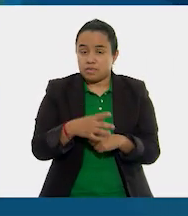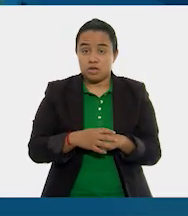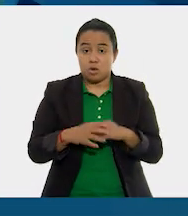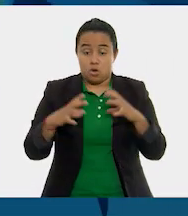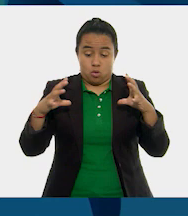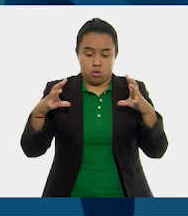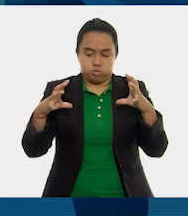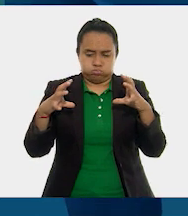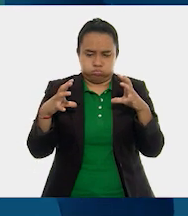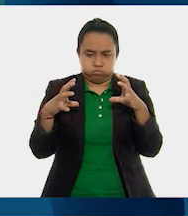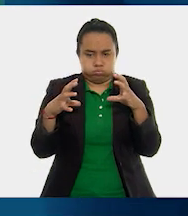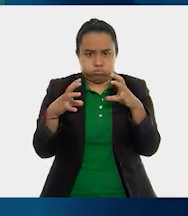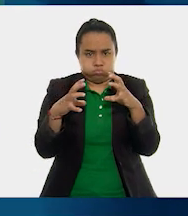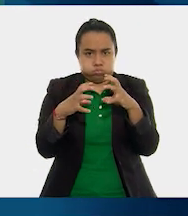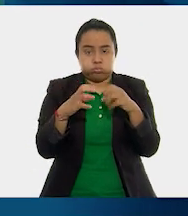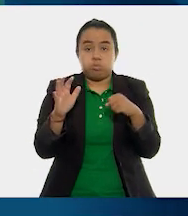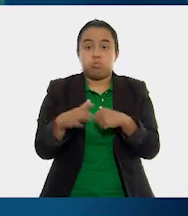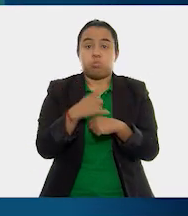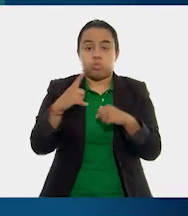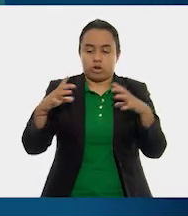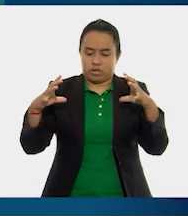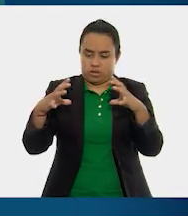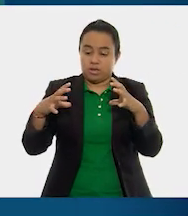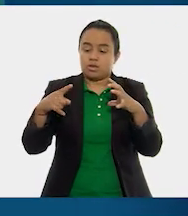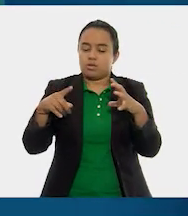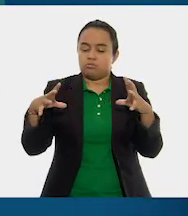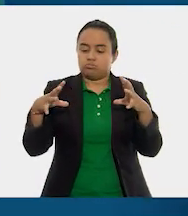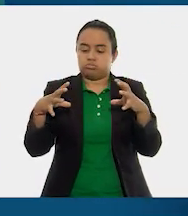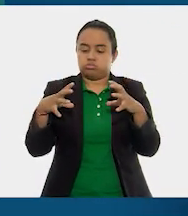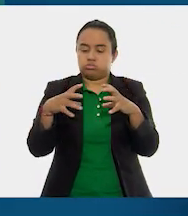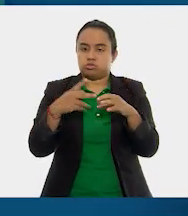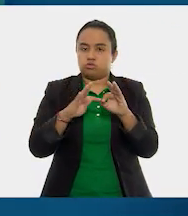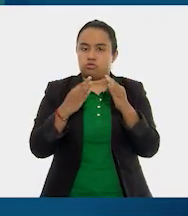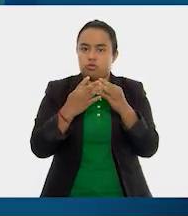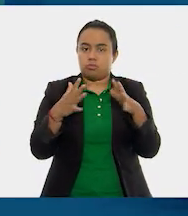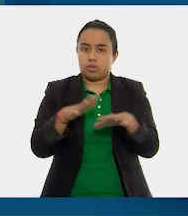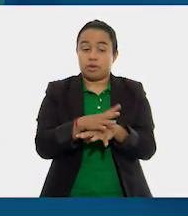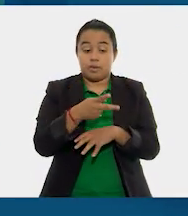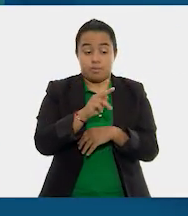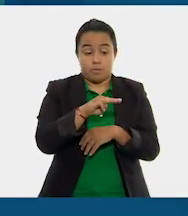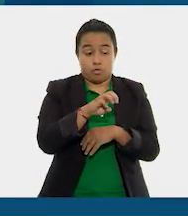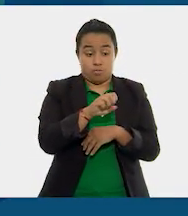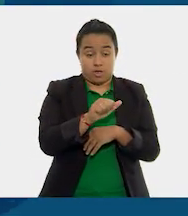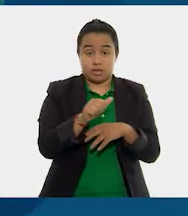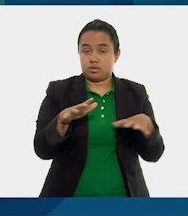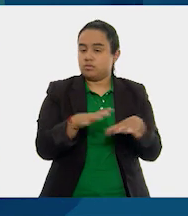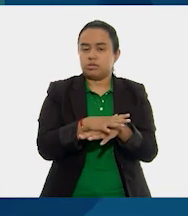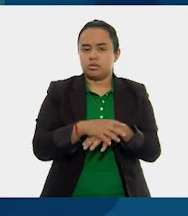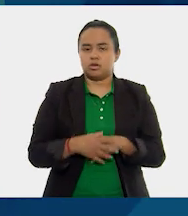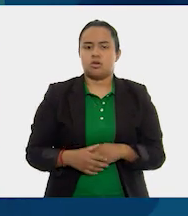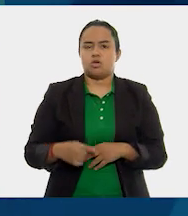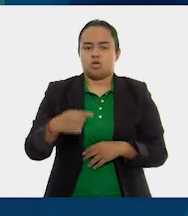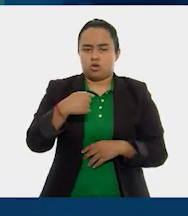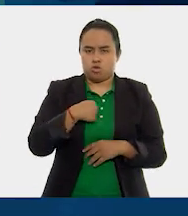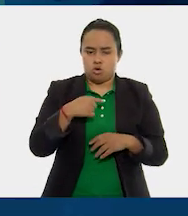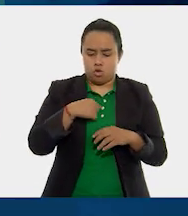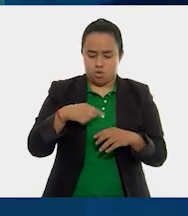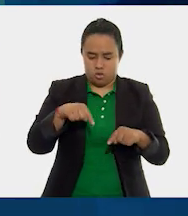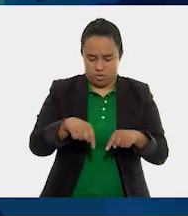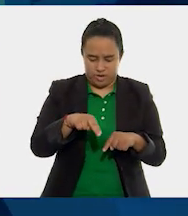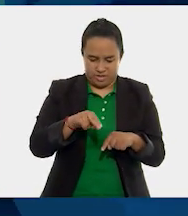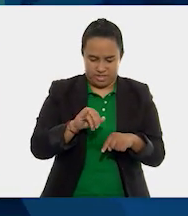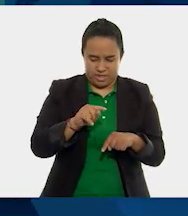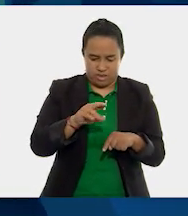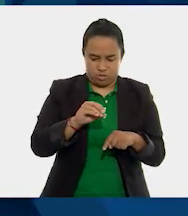globo se está contrayendo porque el volumen está cambiando, pero la masa no cambia. Cuando yo retiro el globo